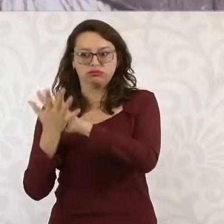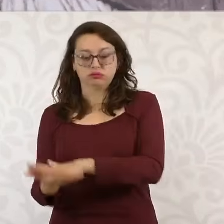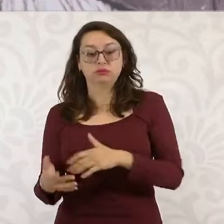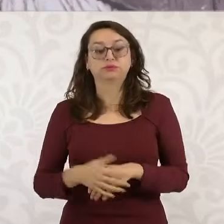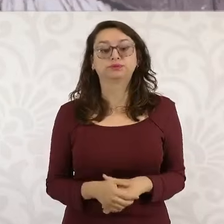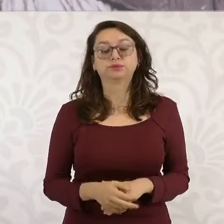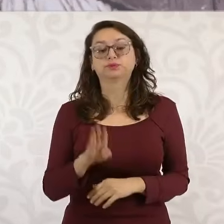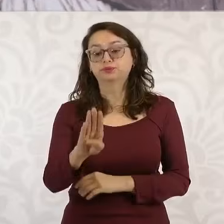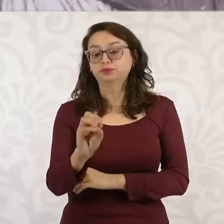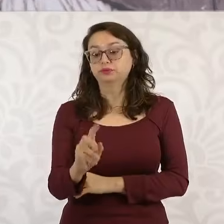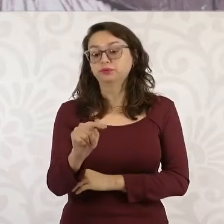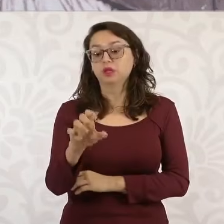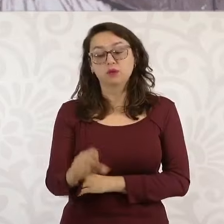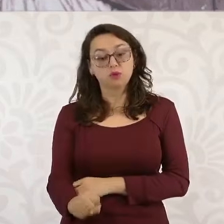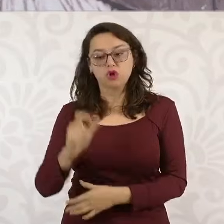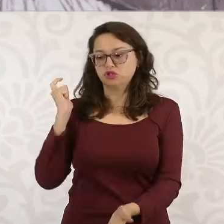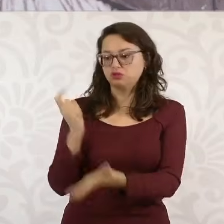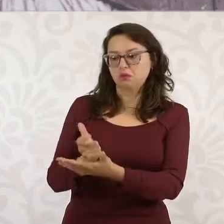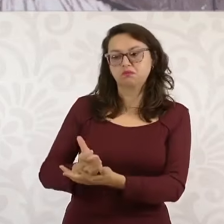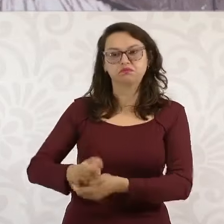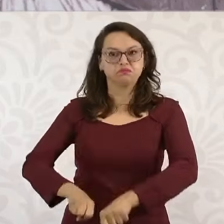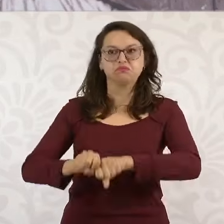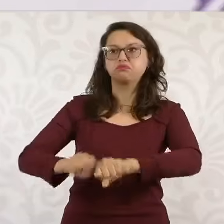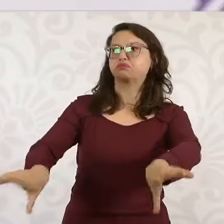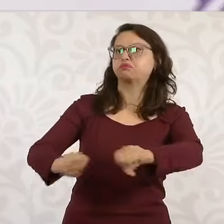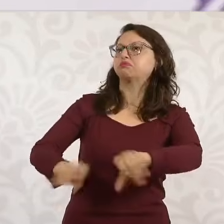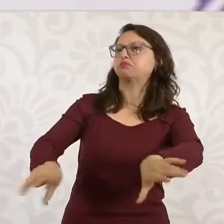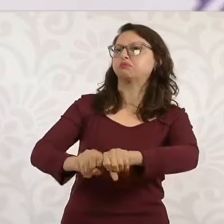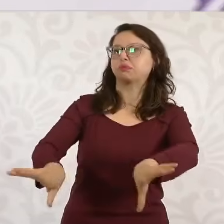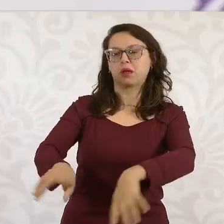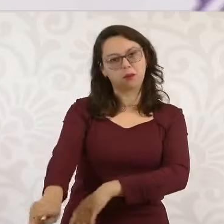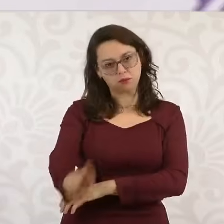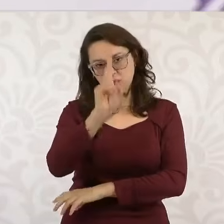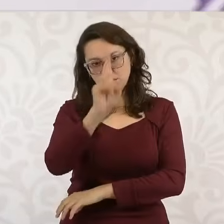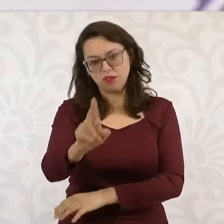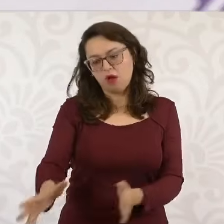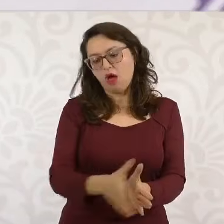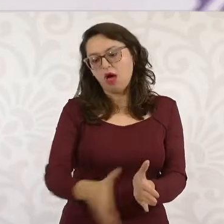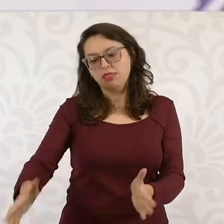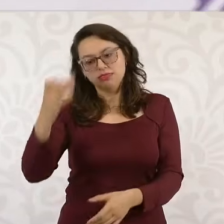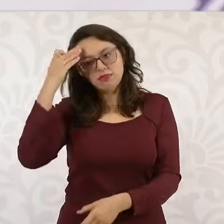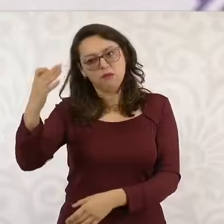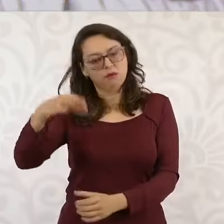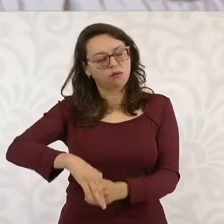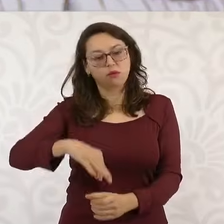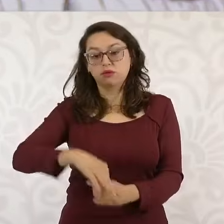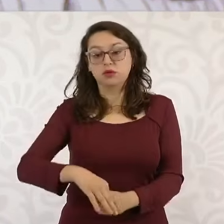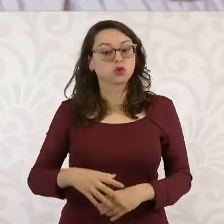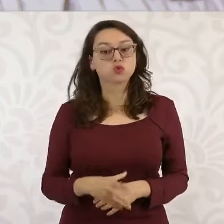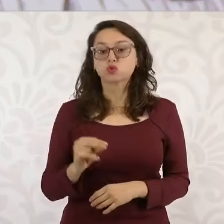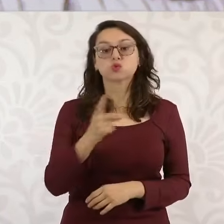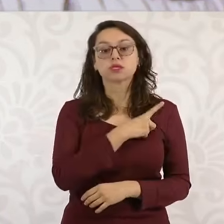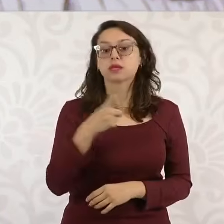de bots y todo esto que hoy se usa en las redes para las campañas electorales, que las redes